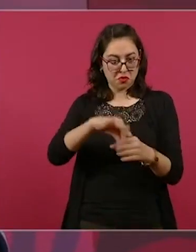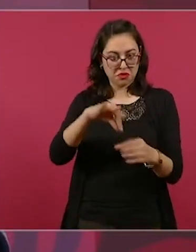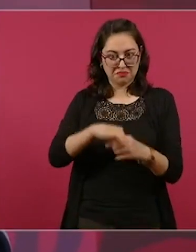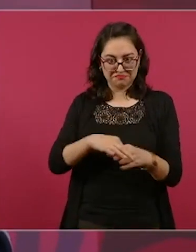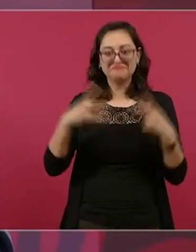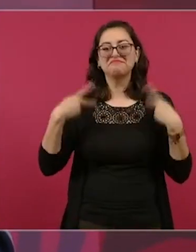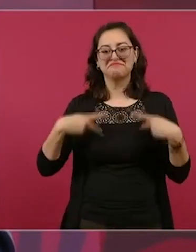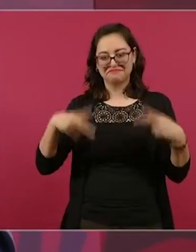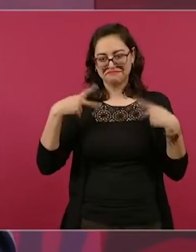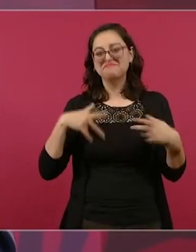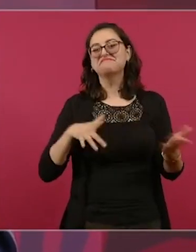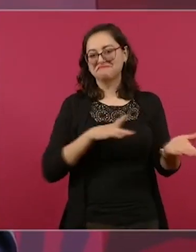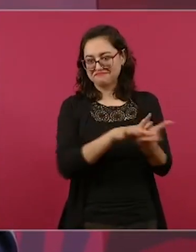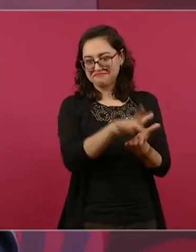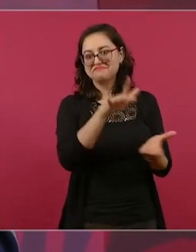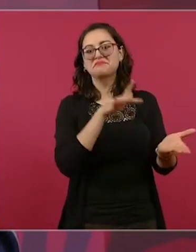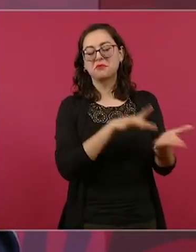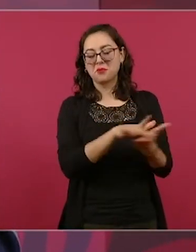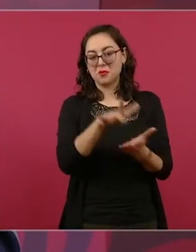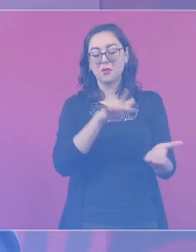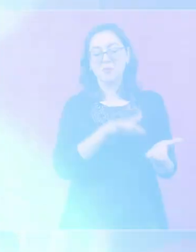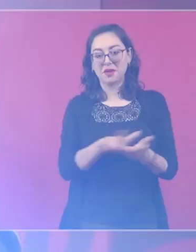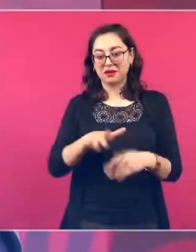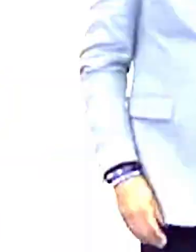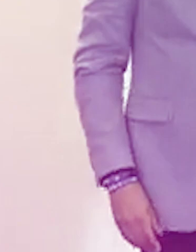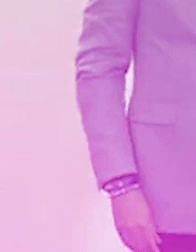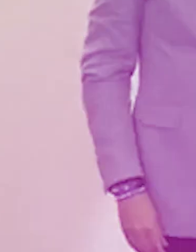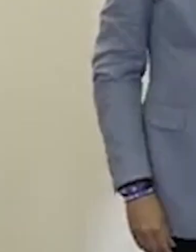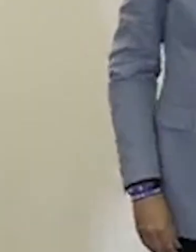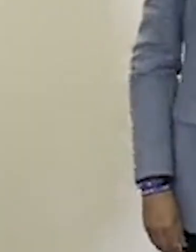gubernaturas de 32.